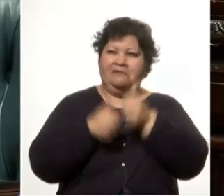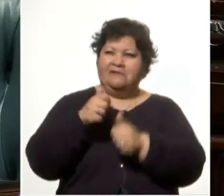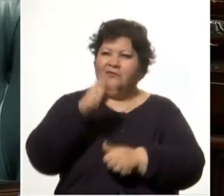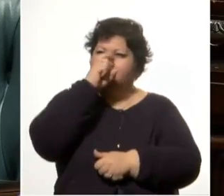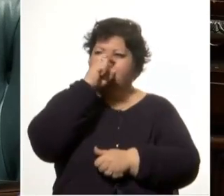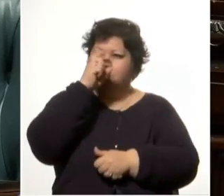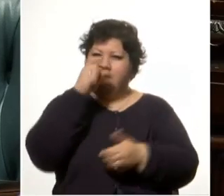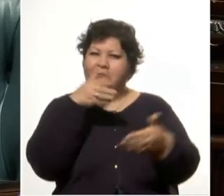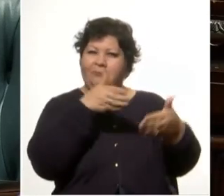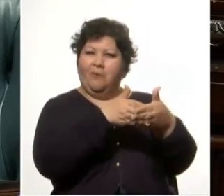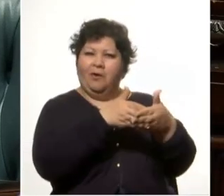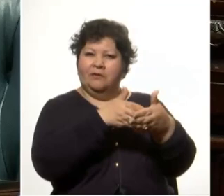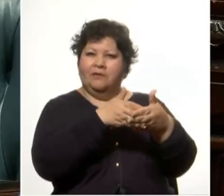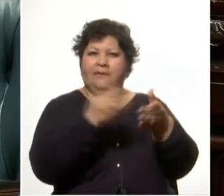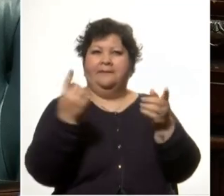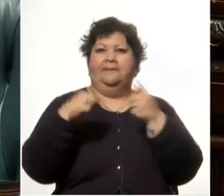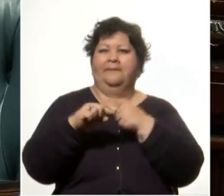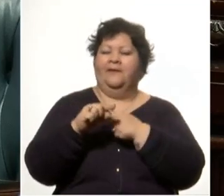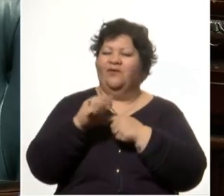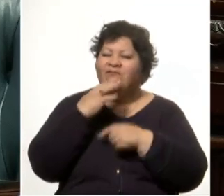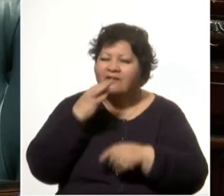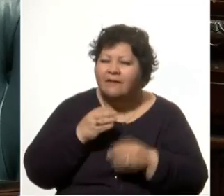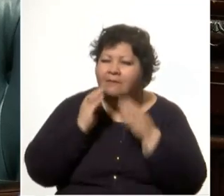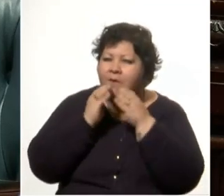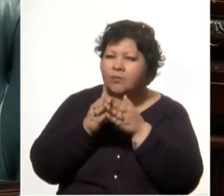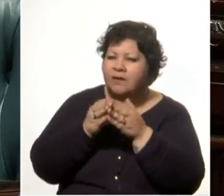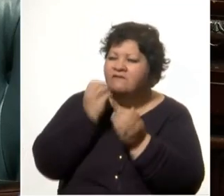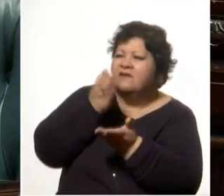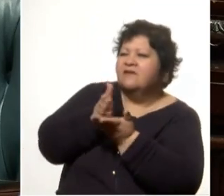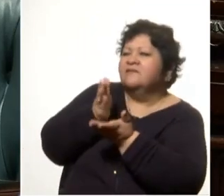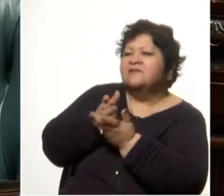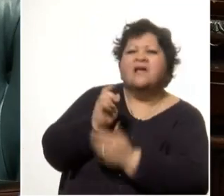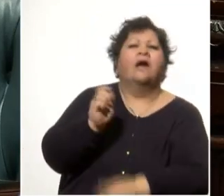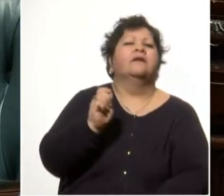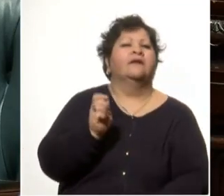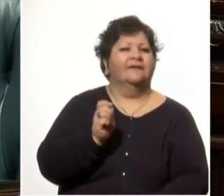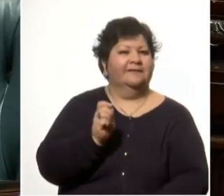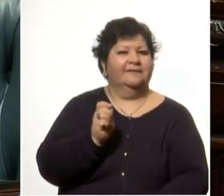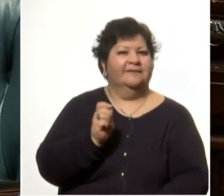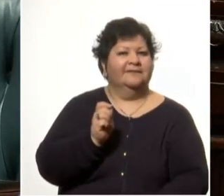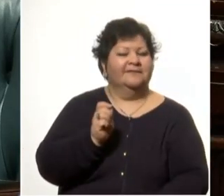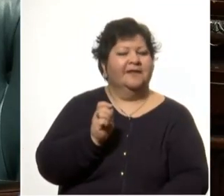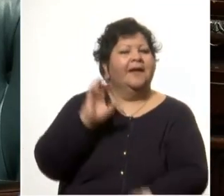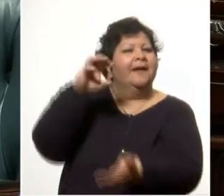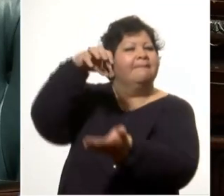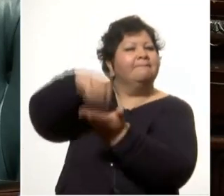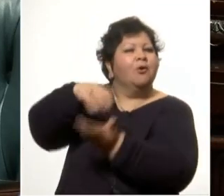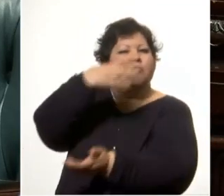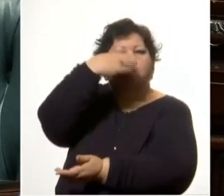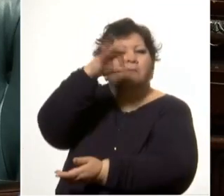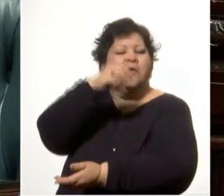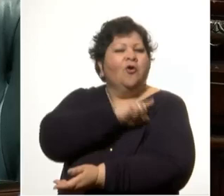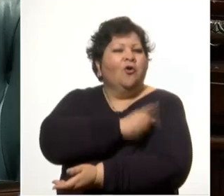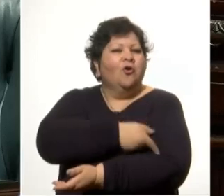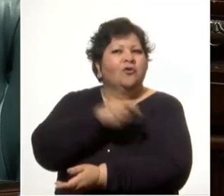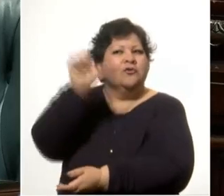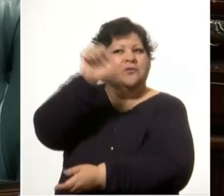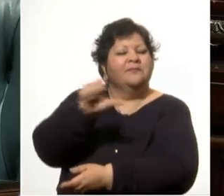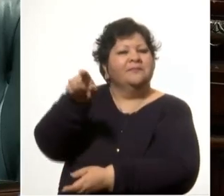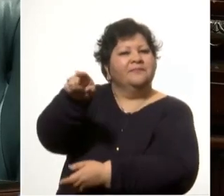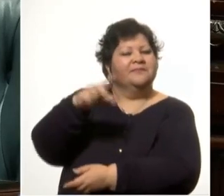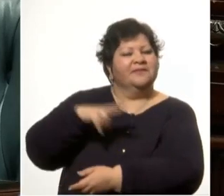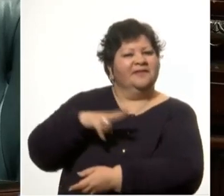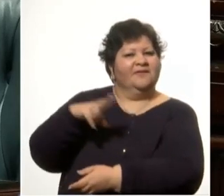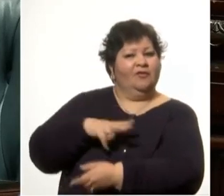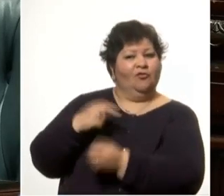Aires. Pero cabe preguntarse, ¿a quién beneficia todo esto? Si el monopolio privado que el gobierno